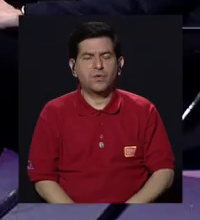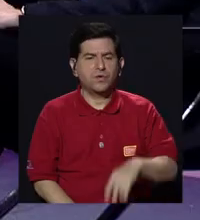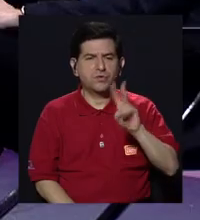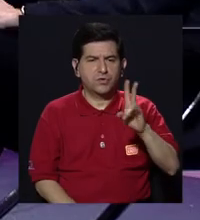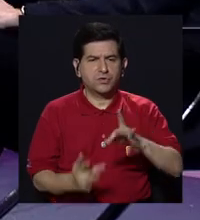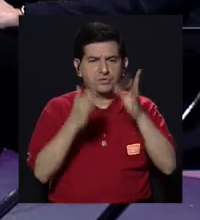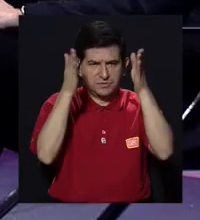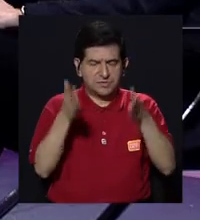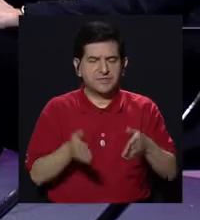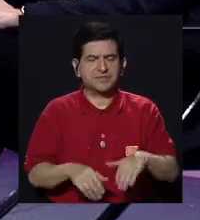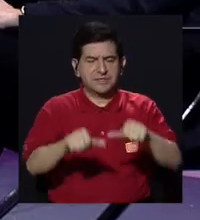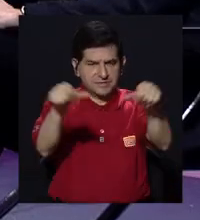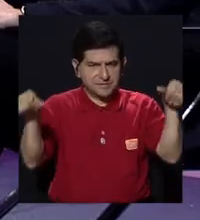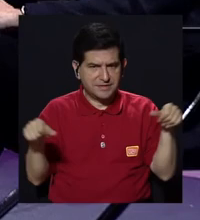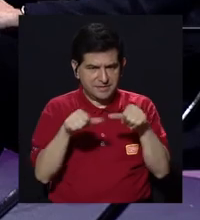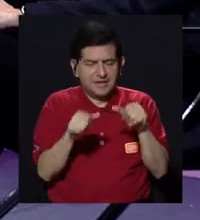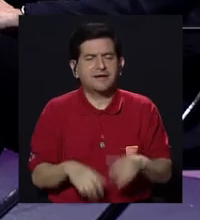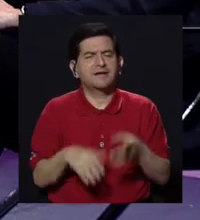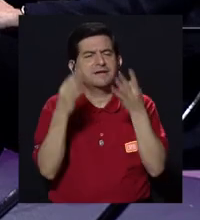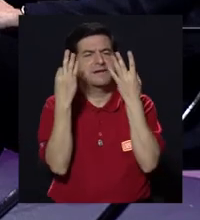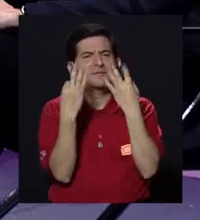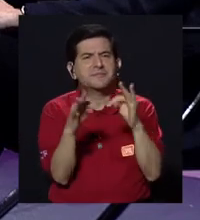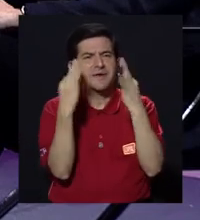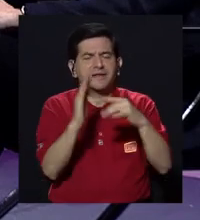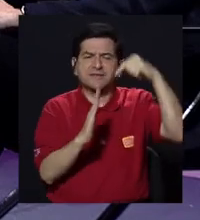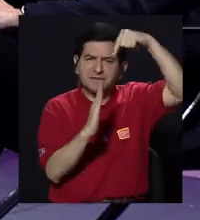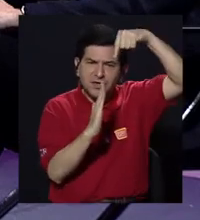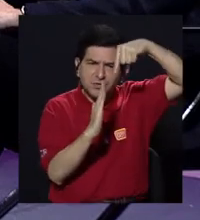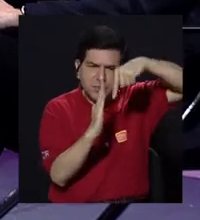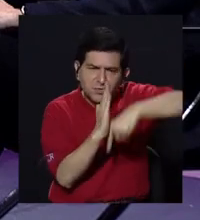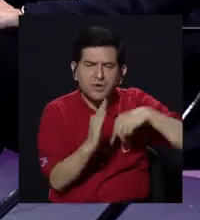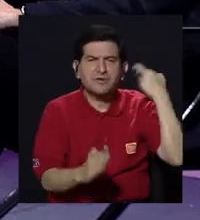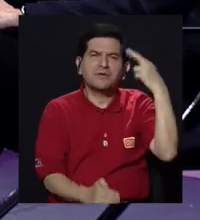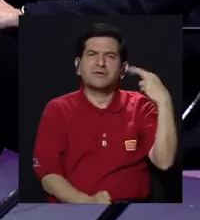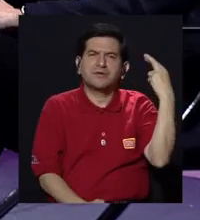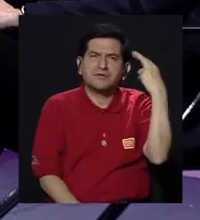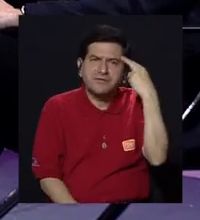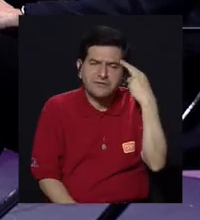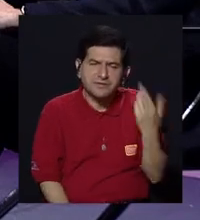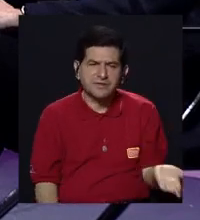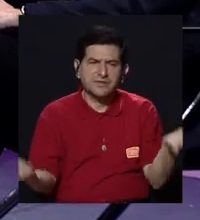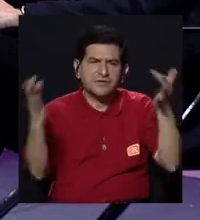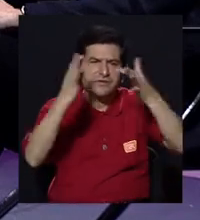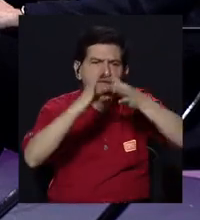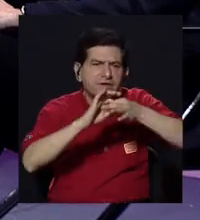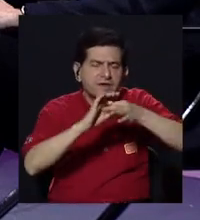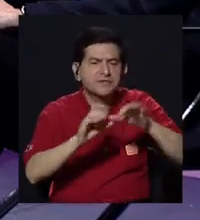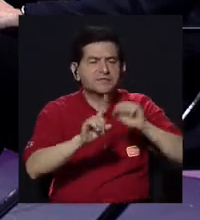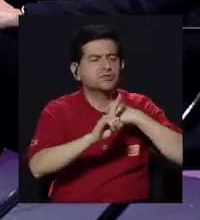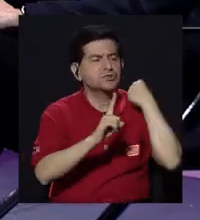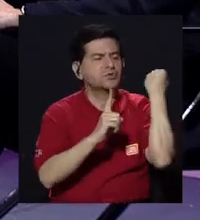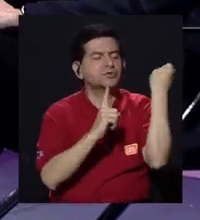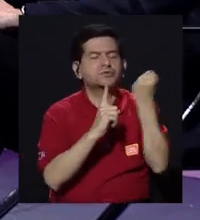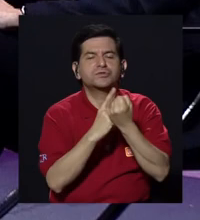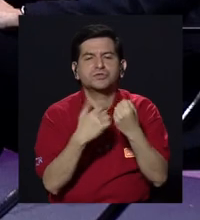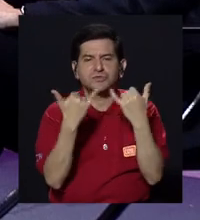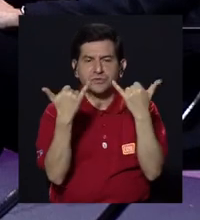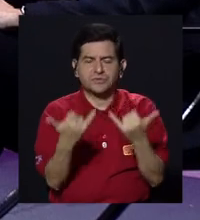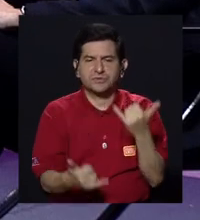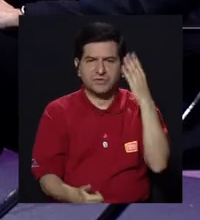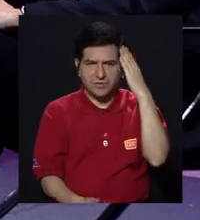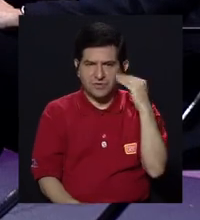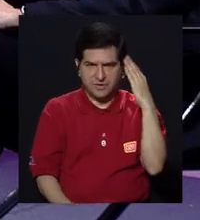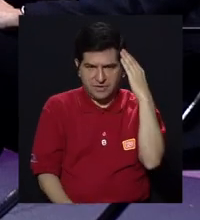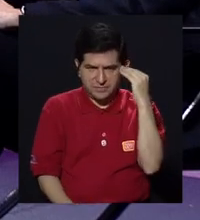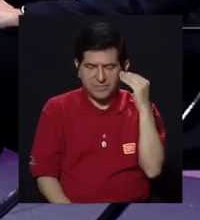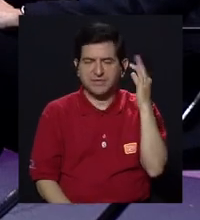dos especialistas en esa área para poder un poco profundizar y reflexionar en torno, yo diría, a la situación que se están viviendo en